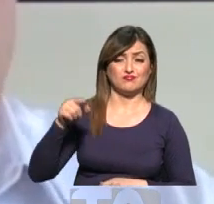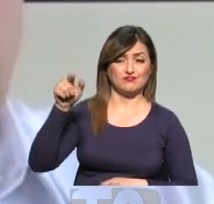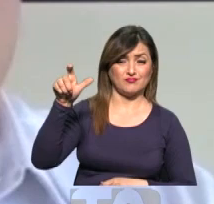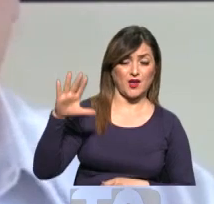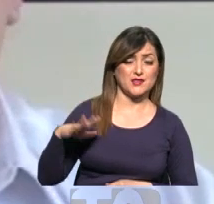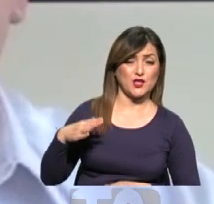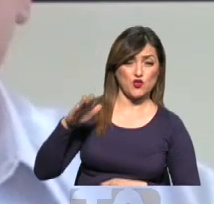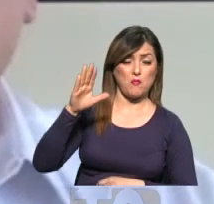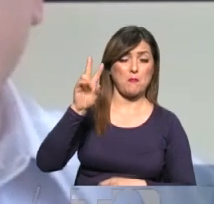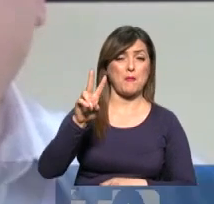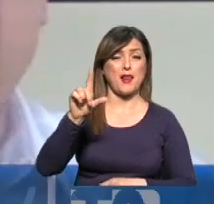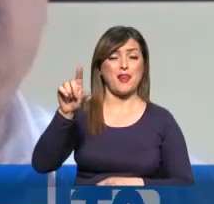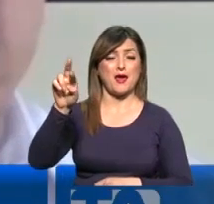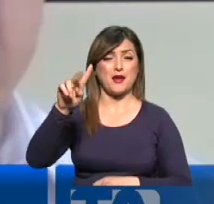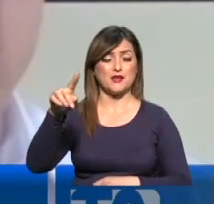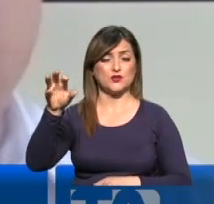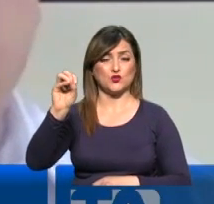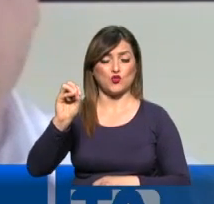de lo que conozco,